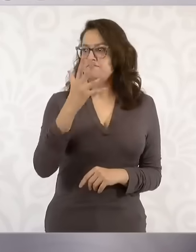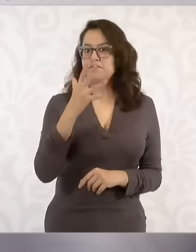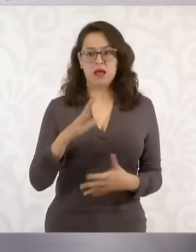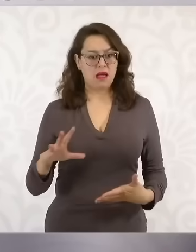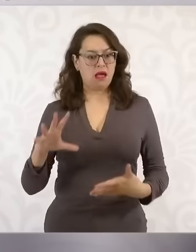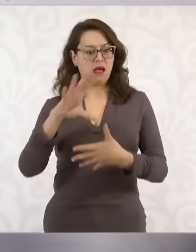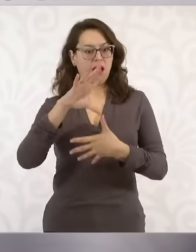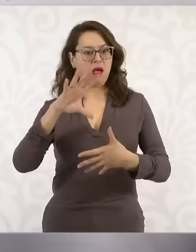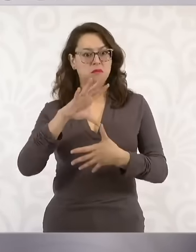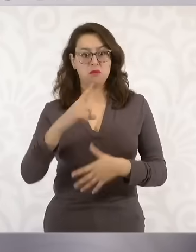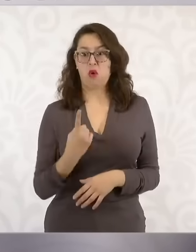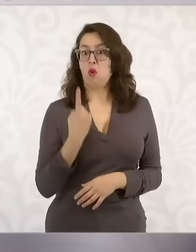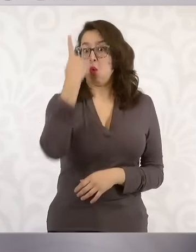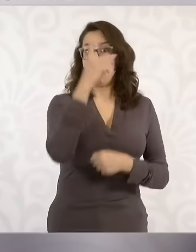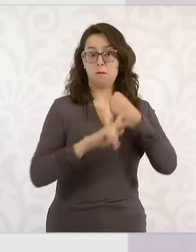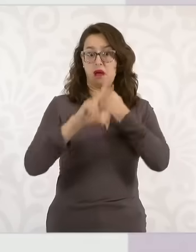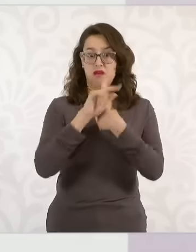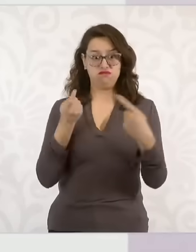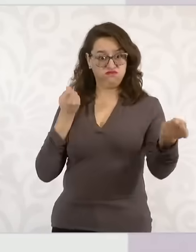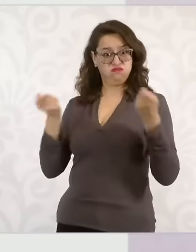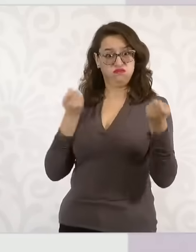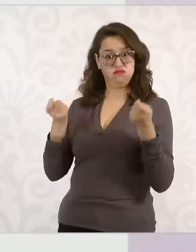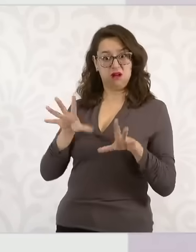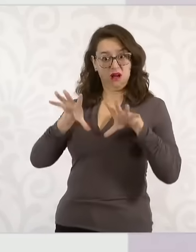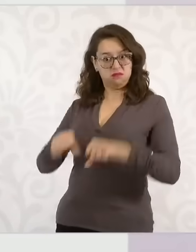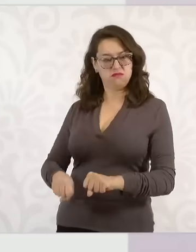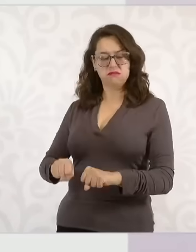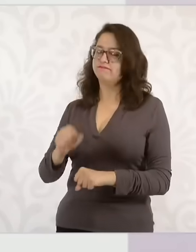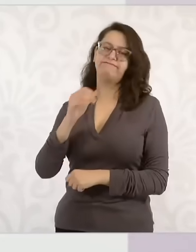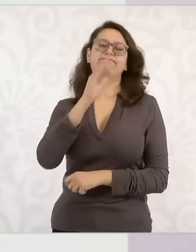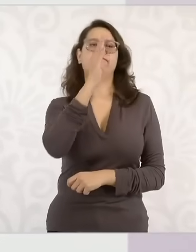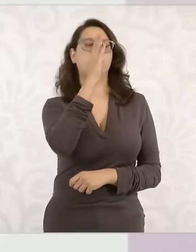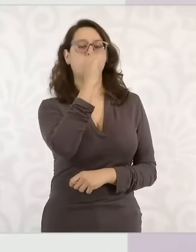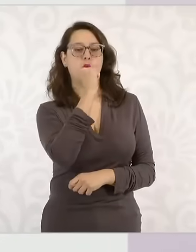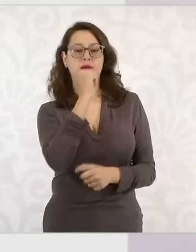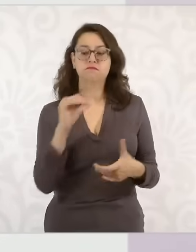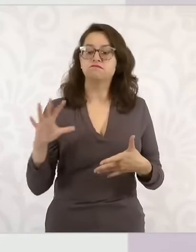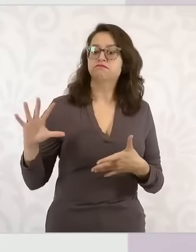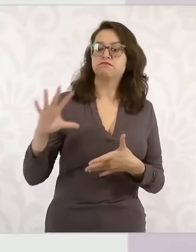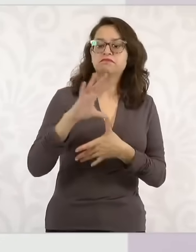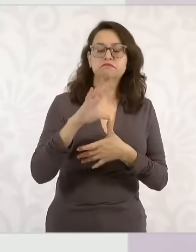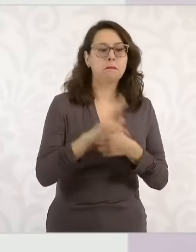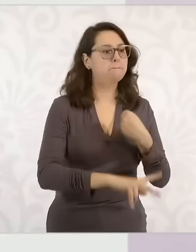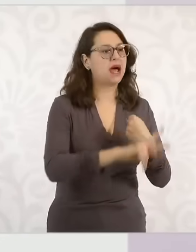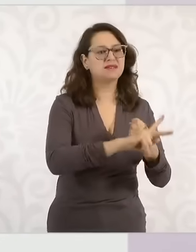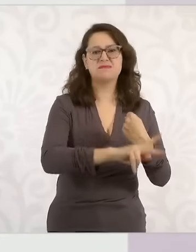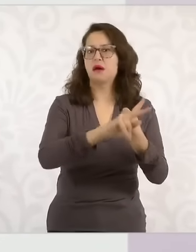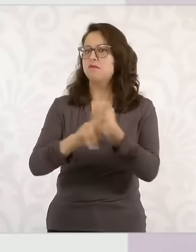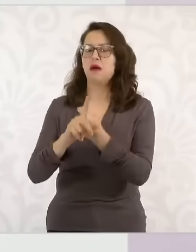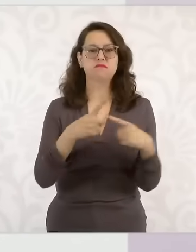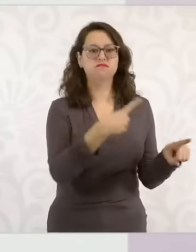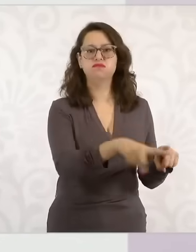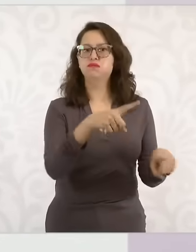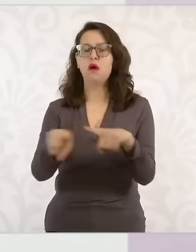a una doctrina ni a una potencia. El continente americano pertenece a los pueblos de cada uno de los países que